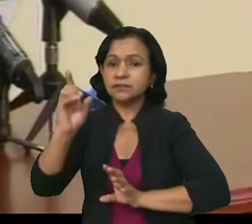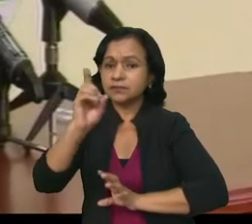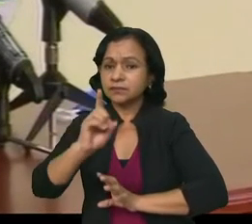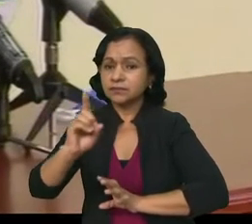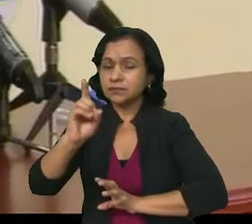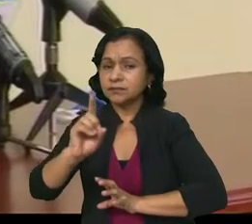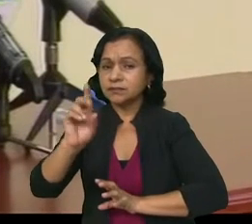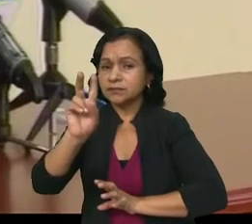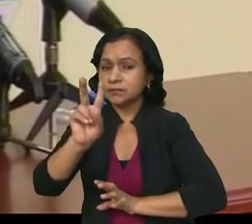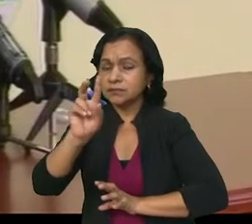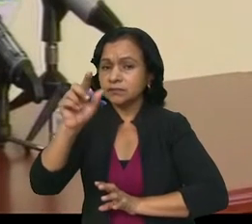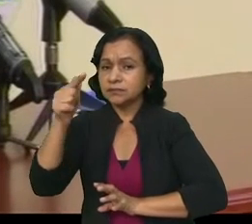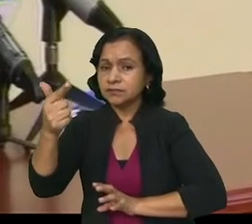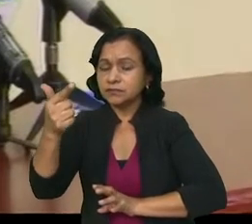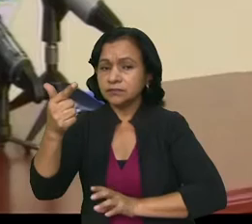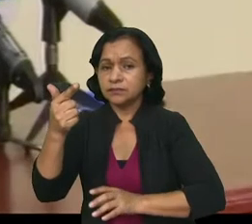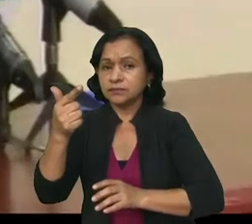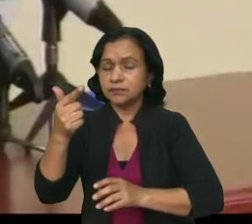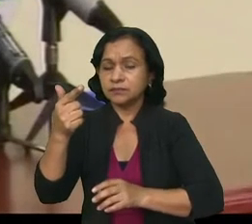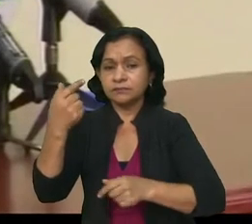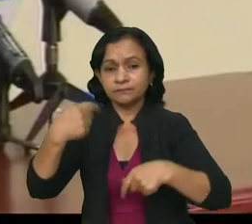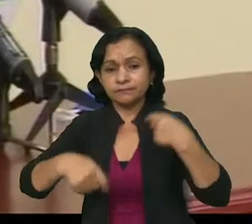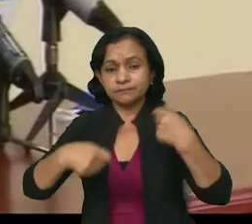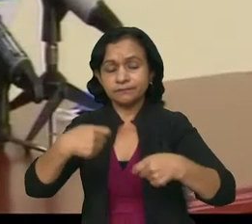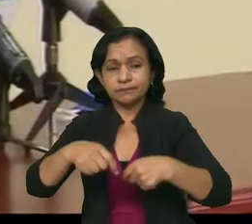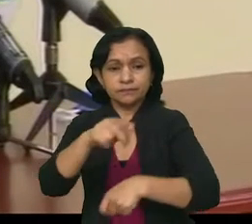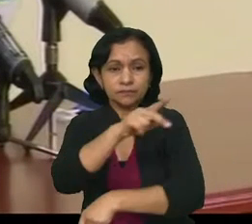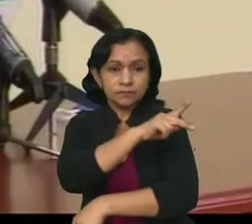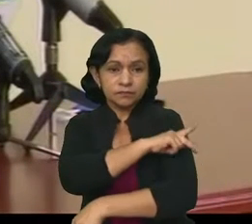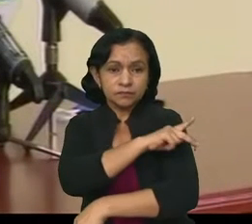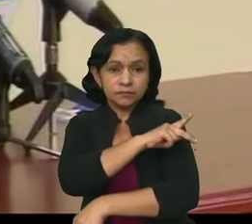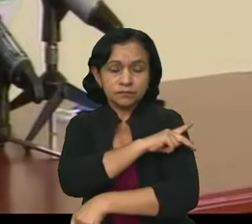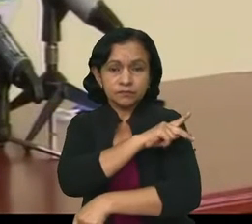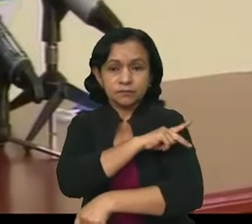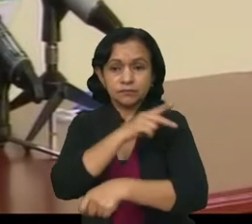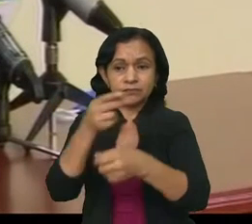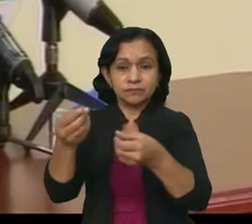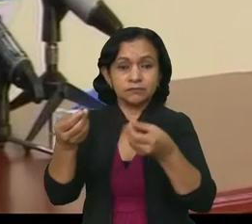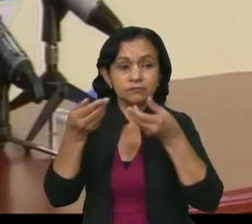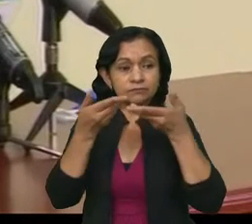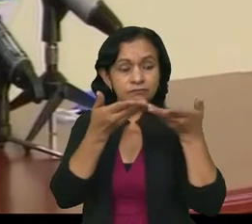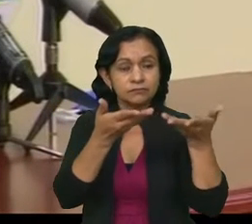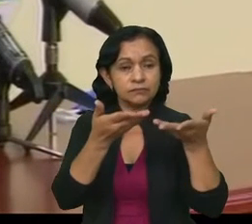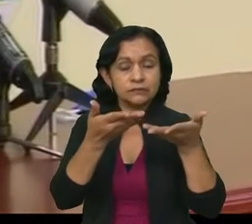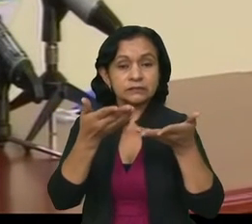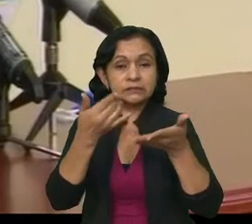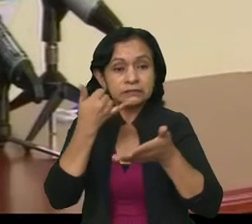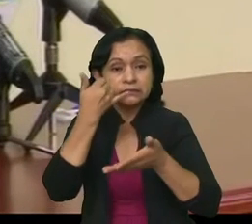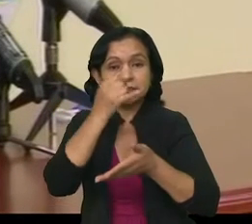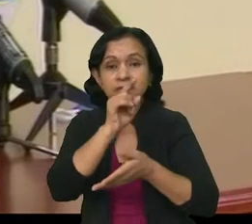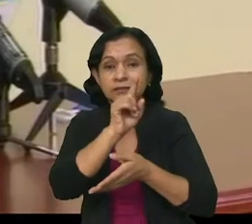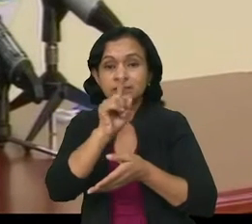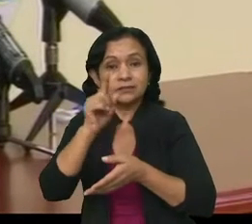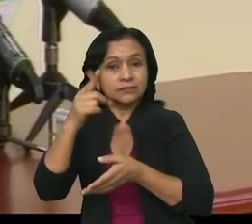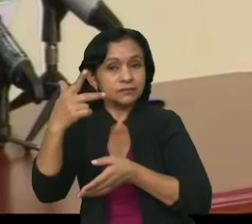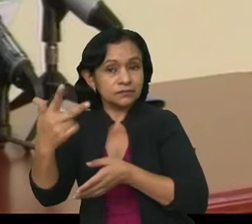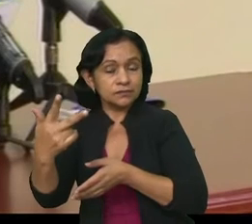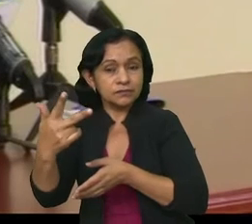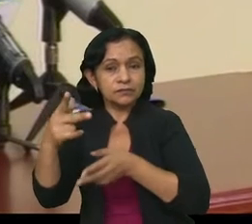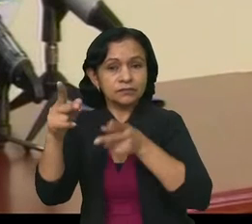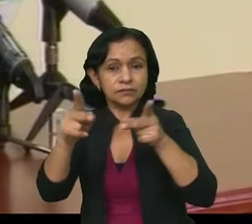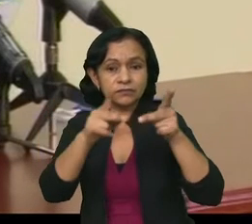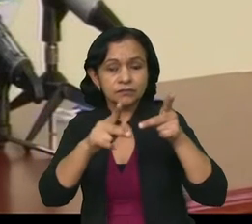27 de septiembre del año 2020, la Policía Nacional fue informada a través de la línea de emergencia 118 por